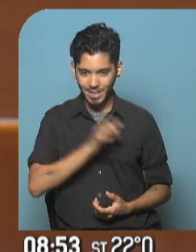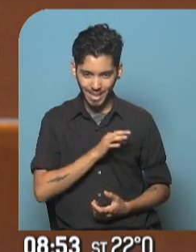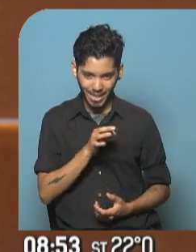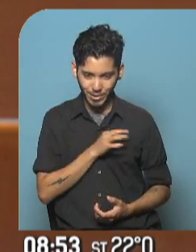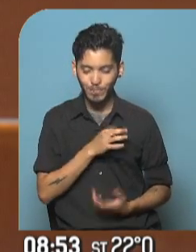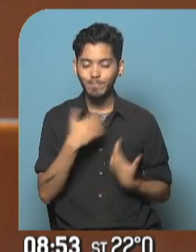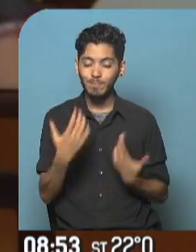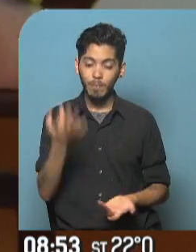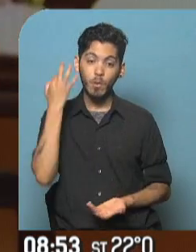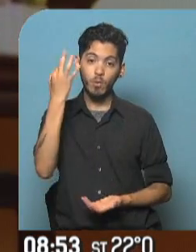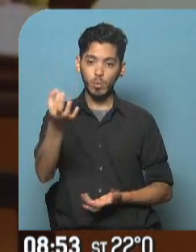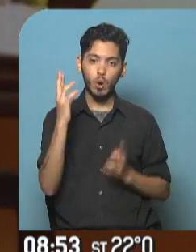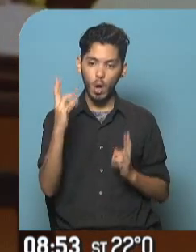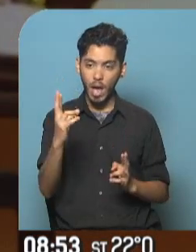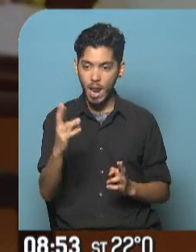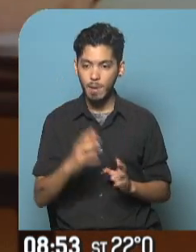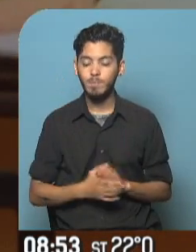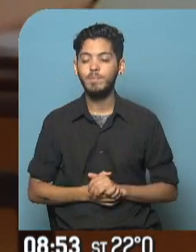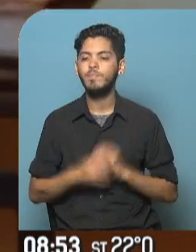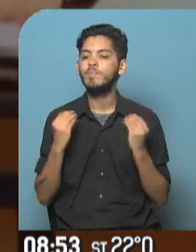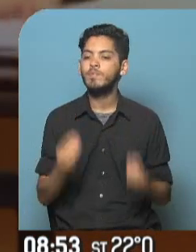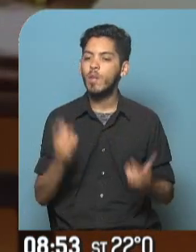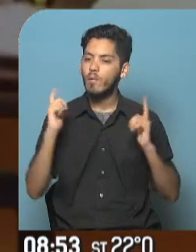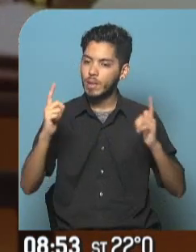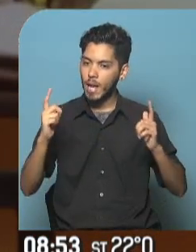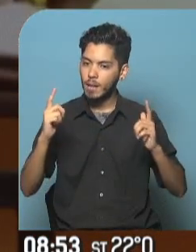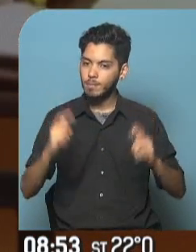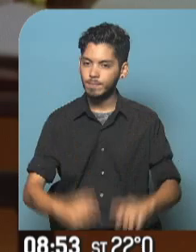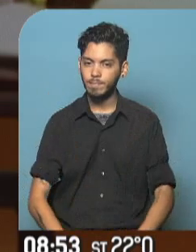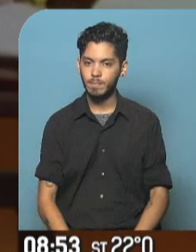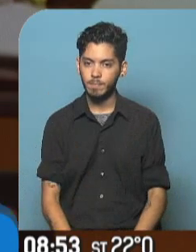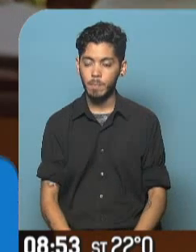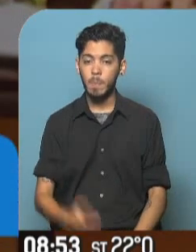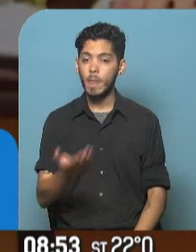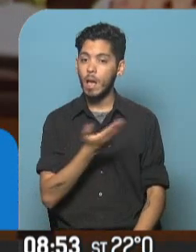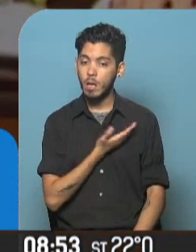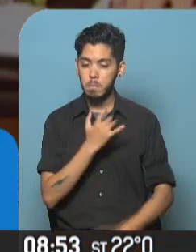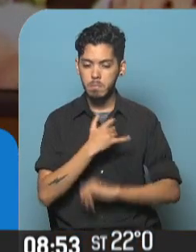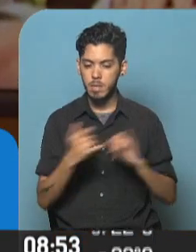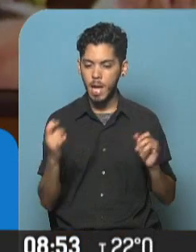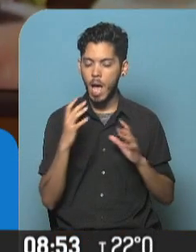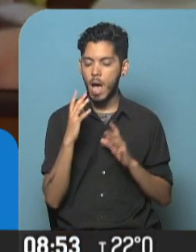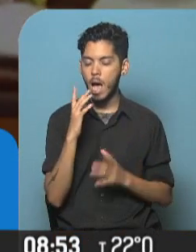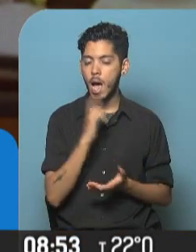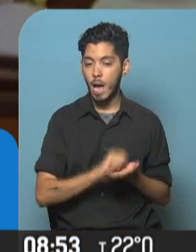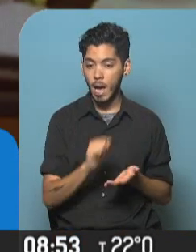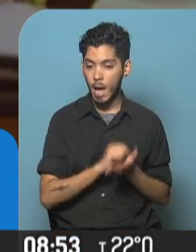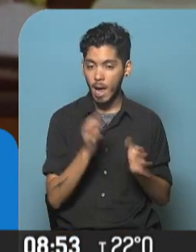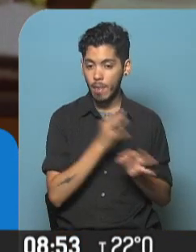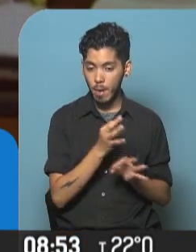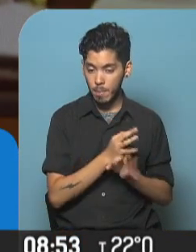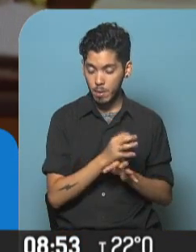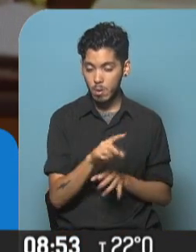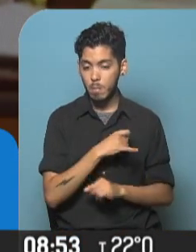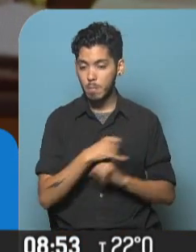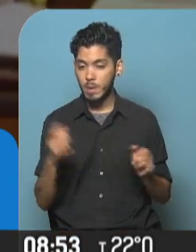con perspectivas de futuro a ver como como lo van a festejar vamos a hacer un acto que smith académico y meta festejo con